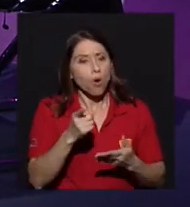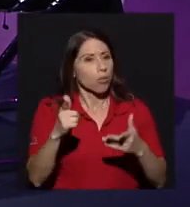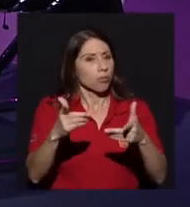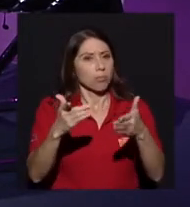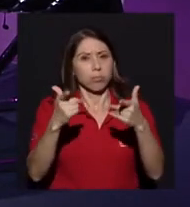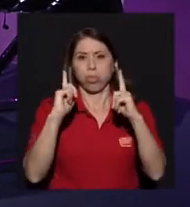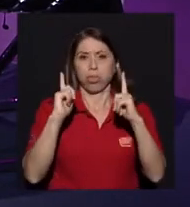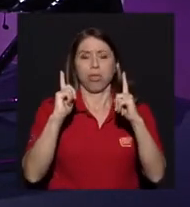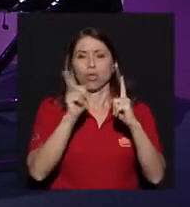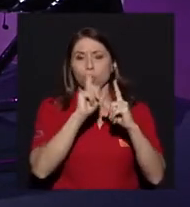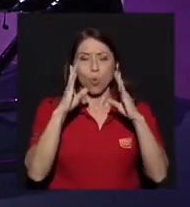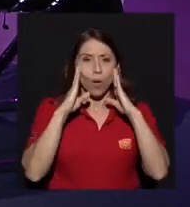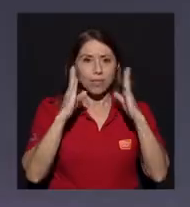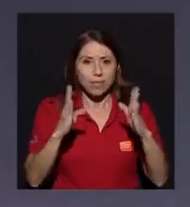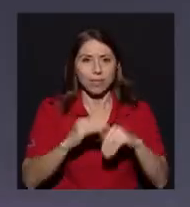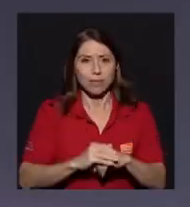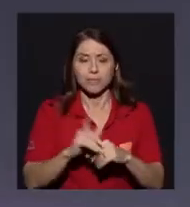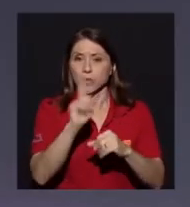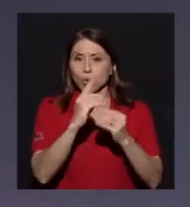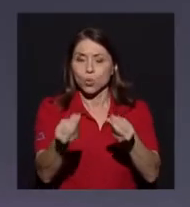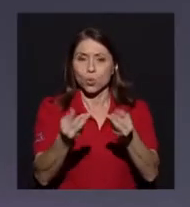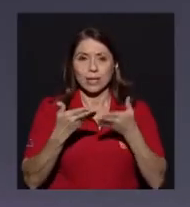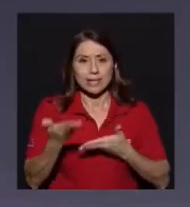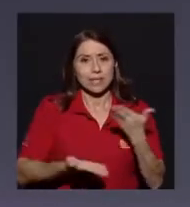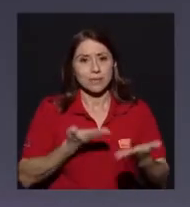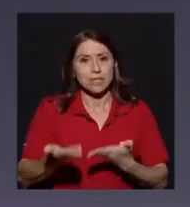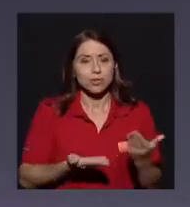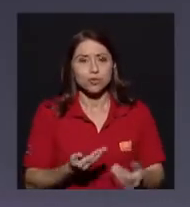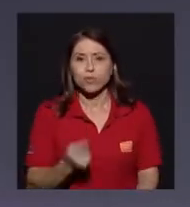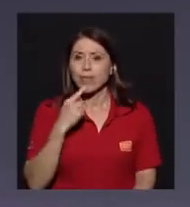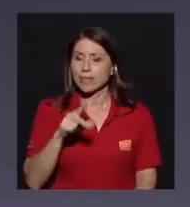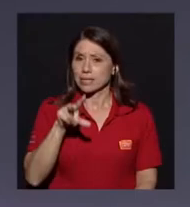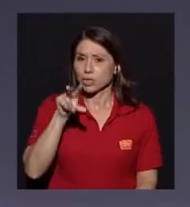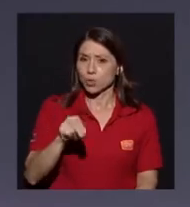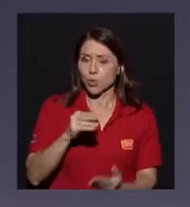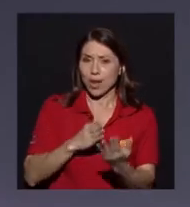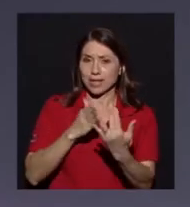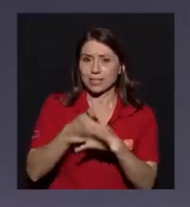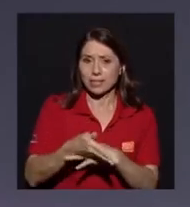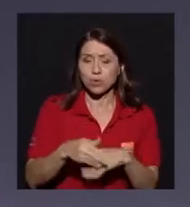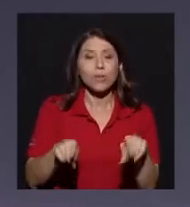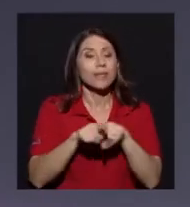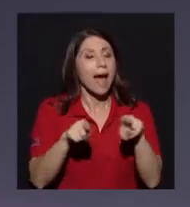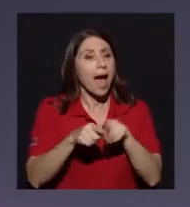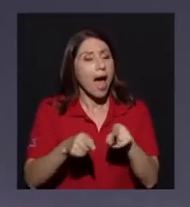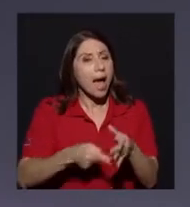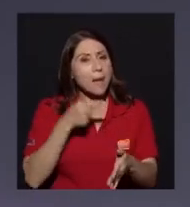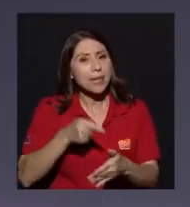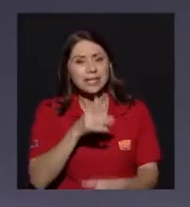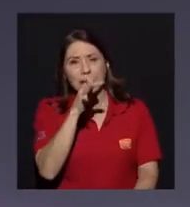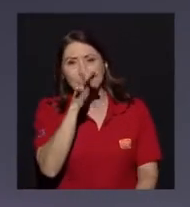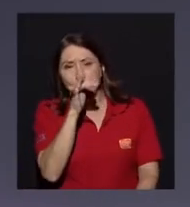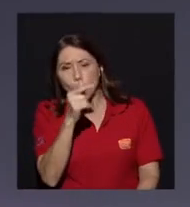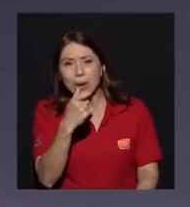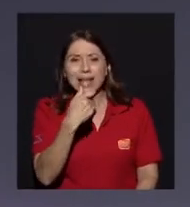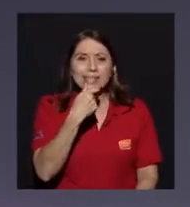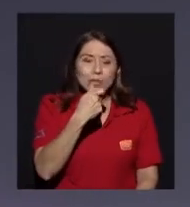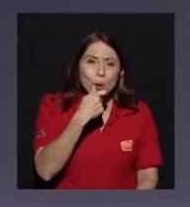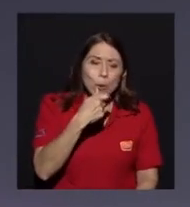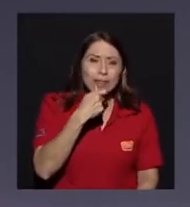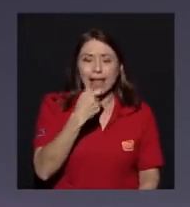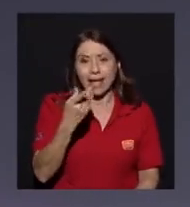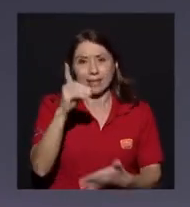servicios se nos niega el acceso a los mismos y en algunos casos hay burlas hay hecho está hay discriminación